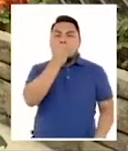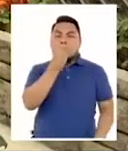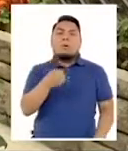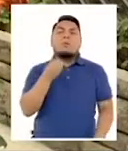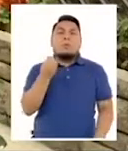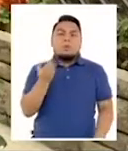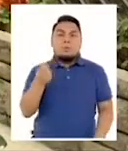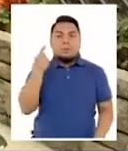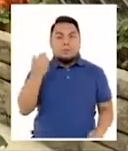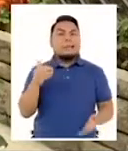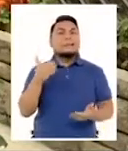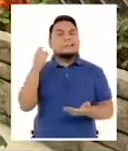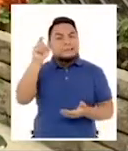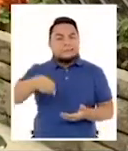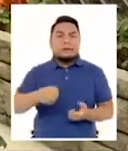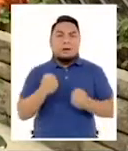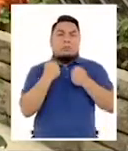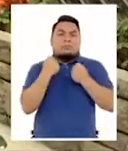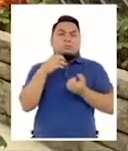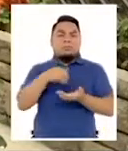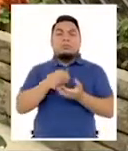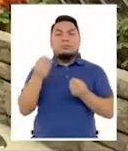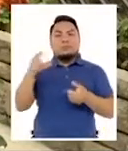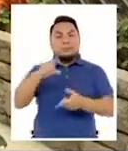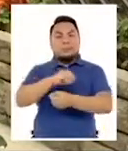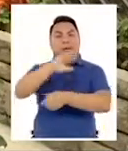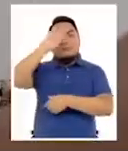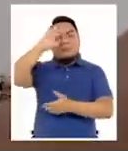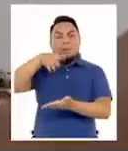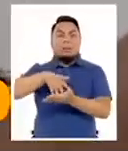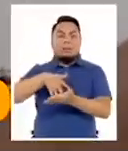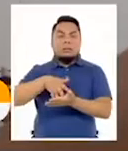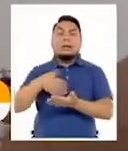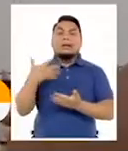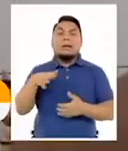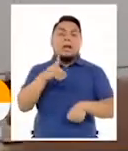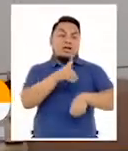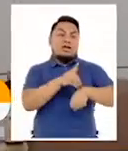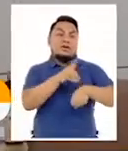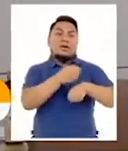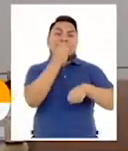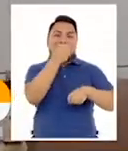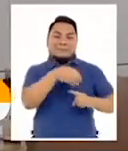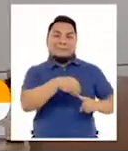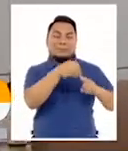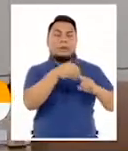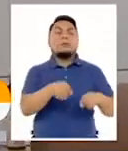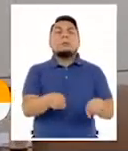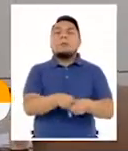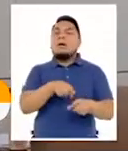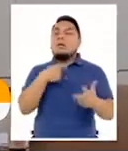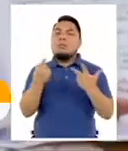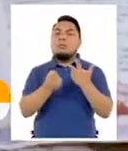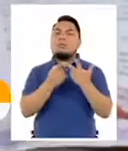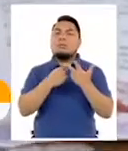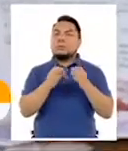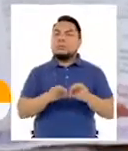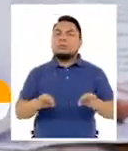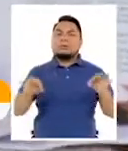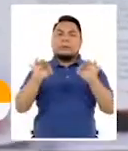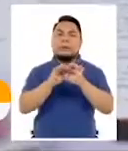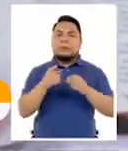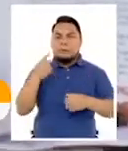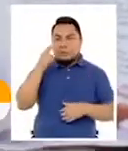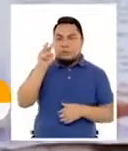o nutrirse porque tienen que estar mucho más fuertes justamente por la patología. Entonces tenemos una nutricionista y otro punto medular que hemos visto que es importante es que